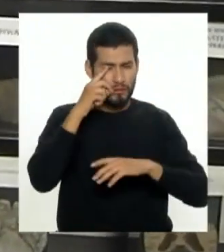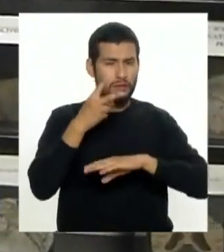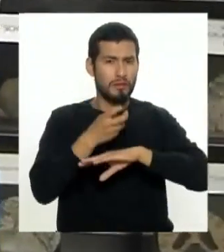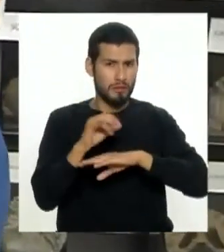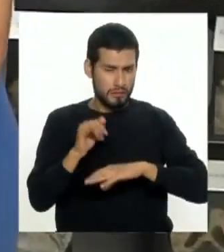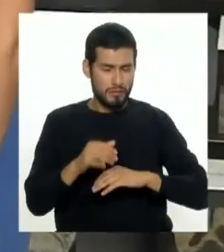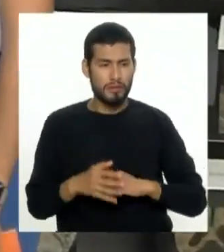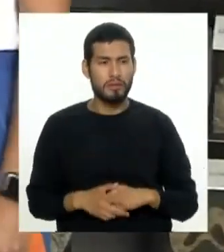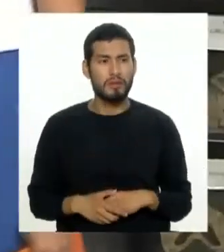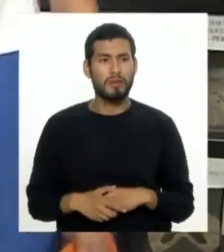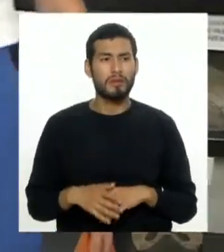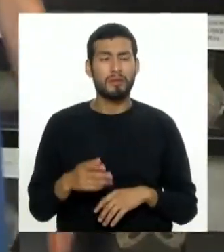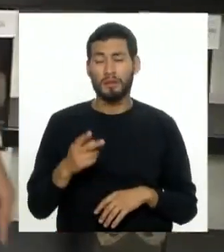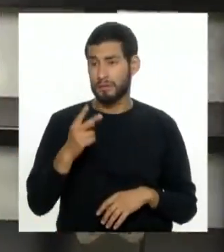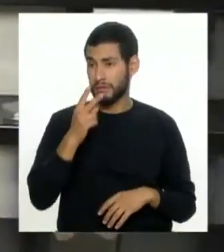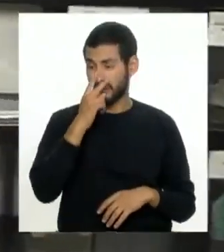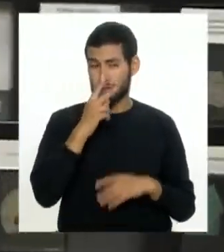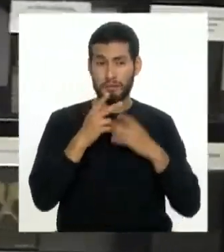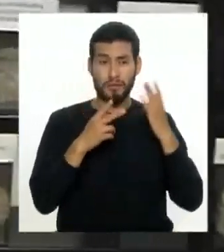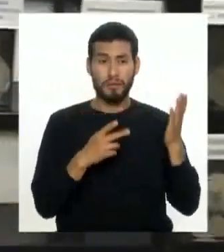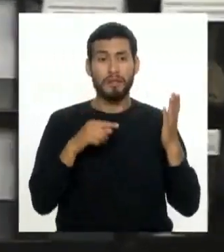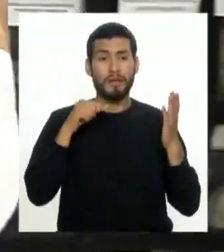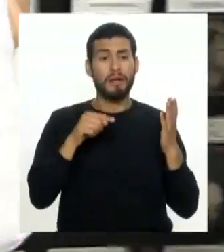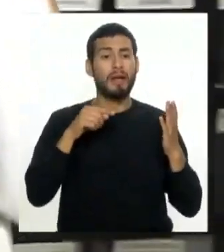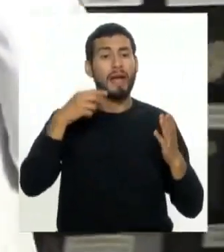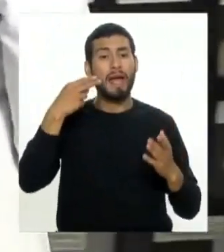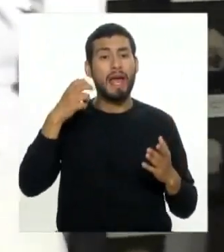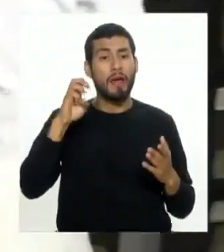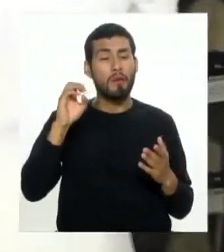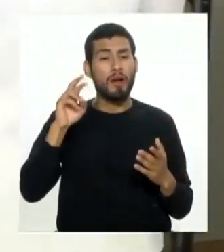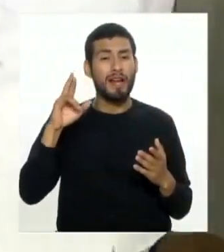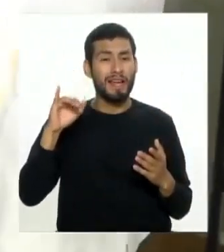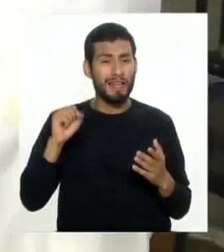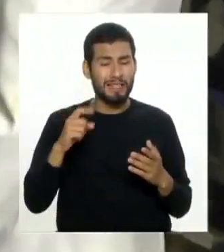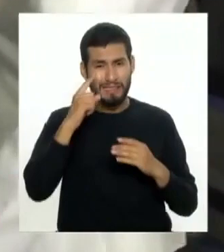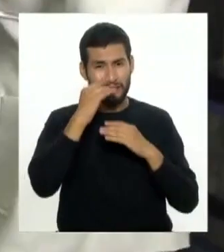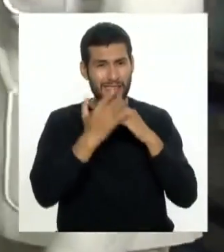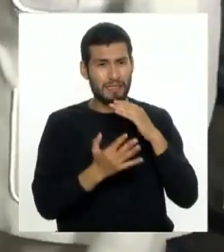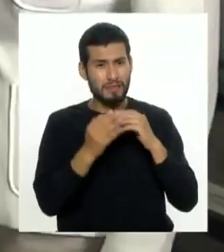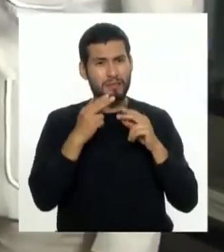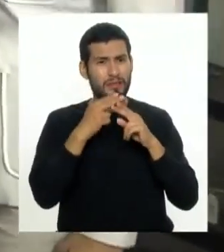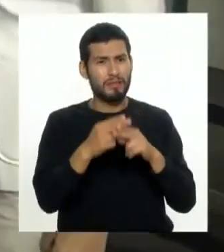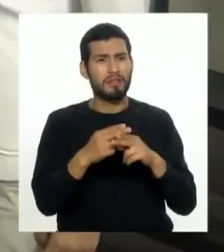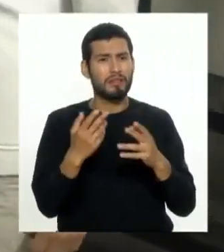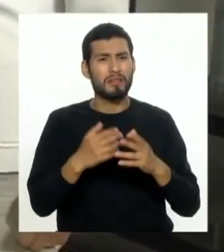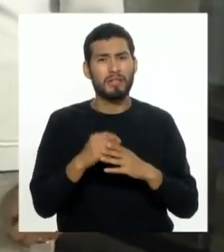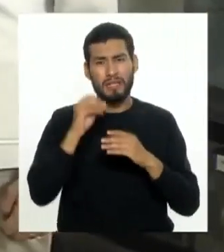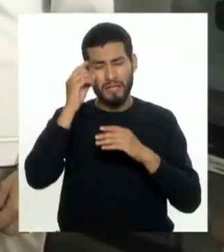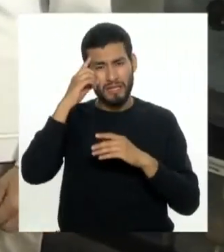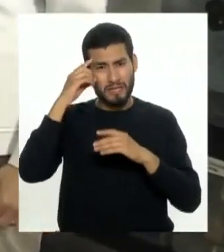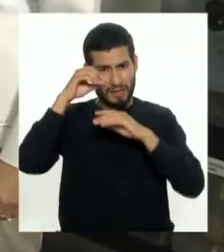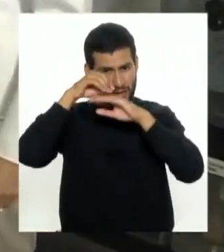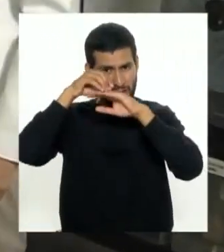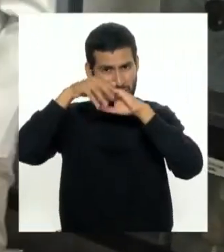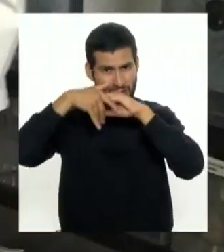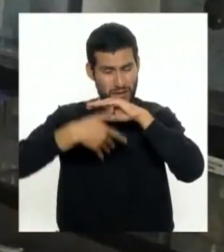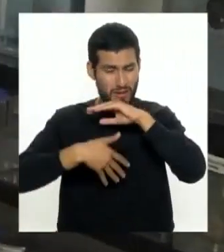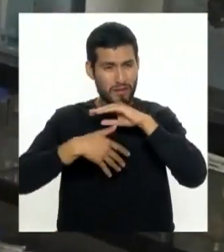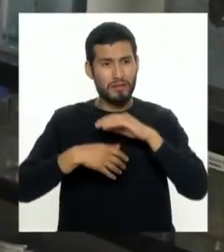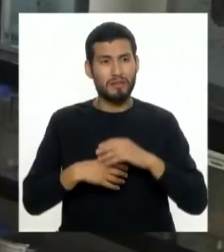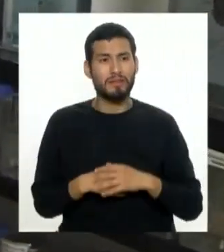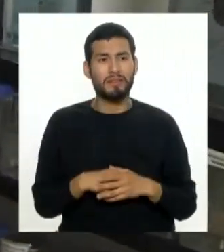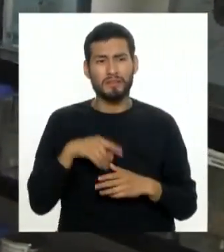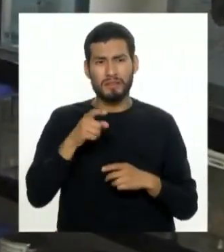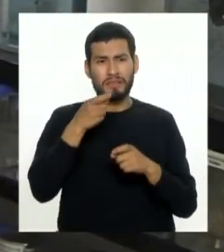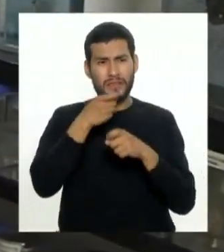convulsiones. En este lado tenemos hemorragias, lo que llaman normalmente derrames cerebrales.